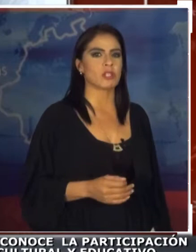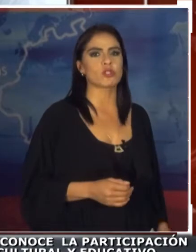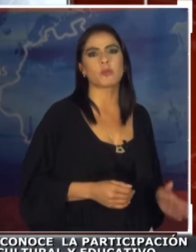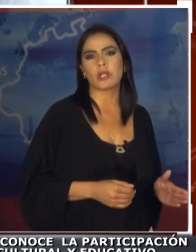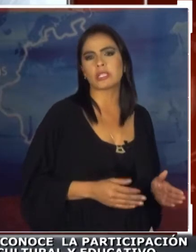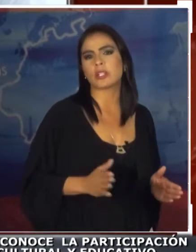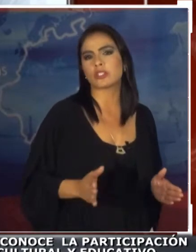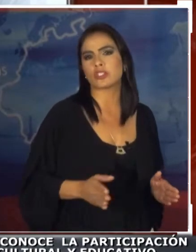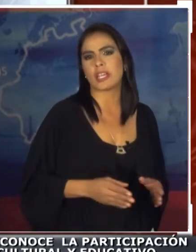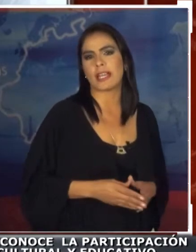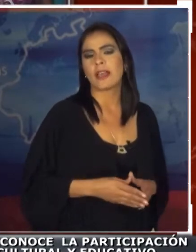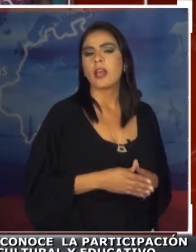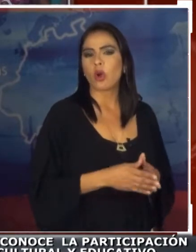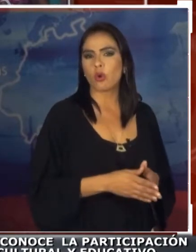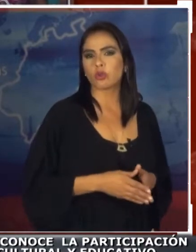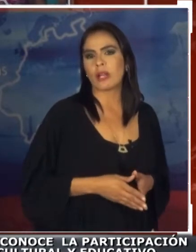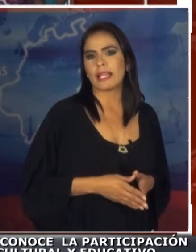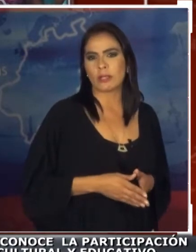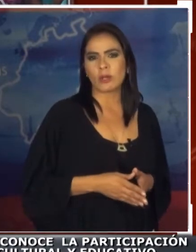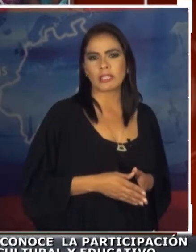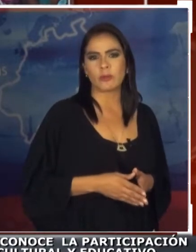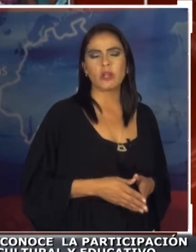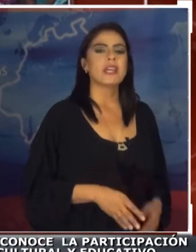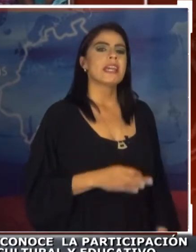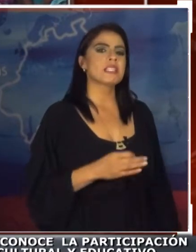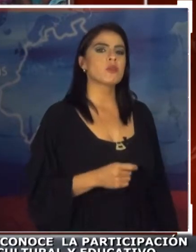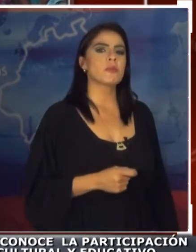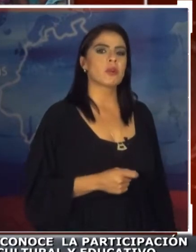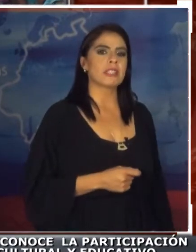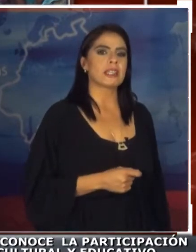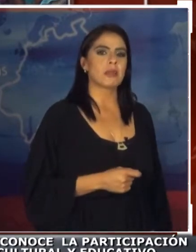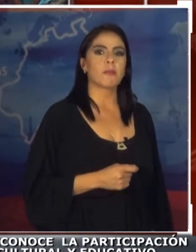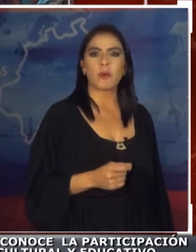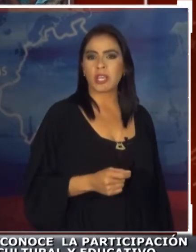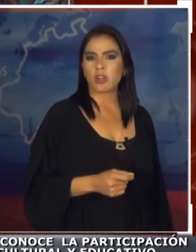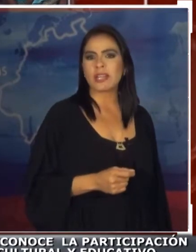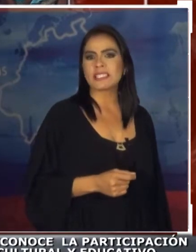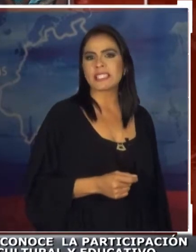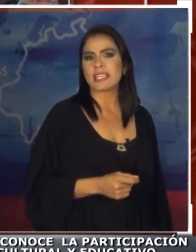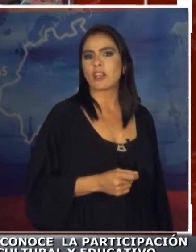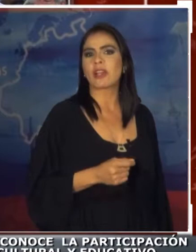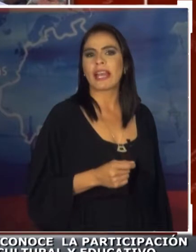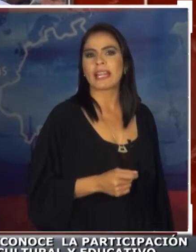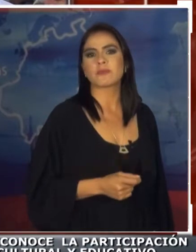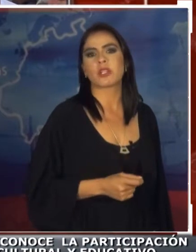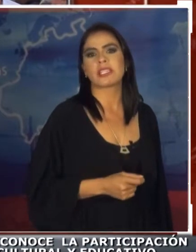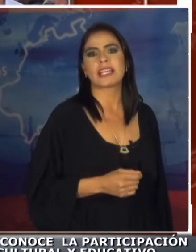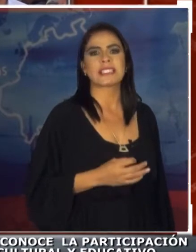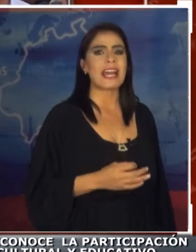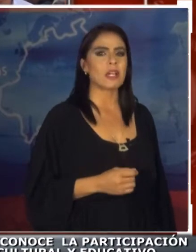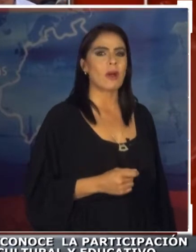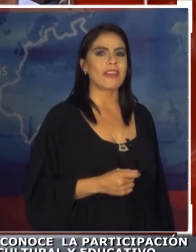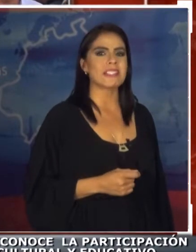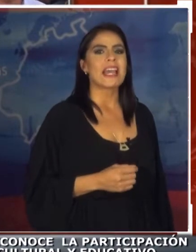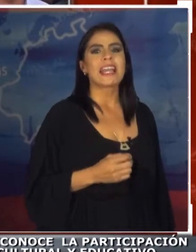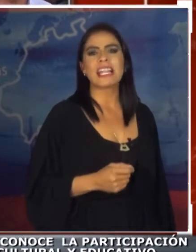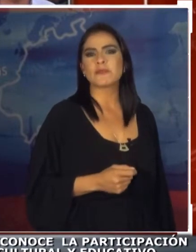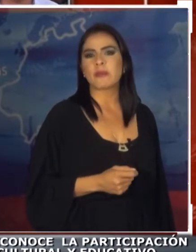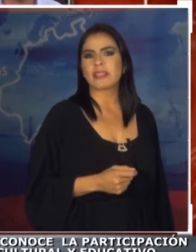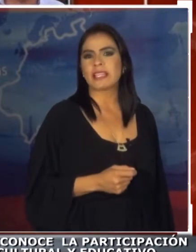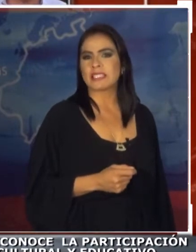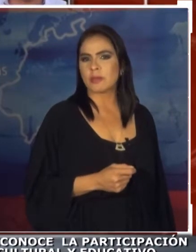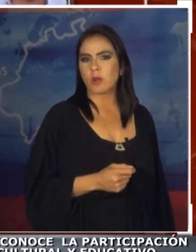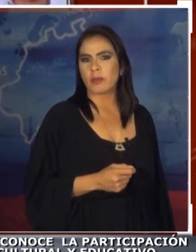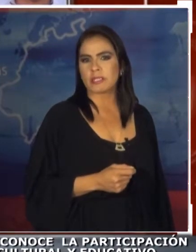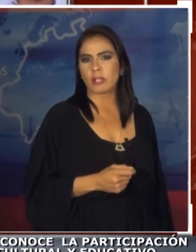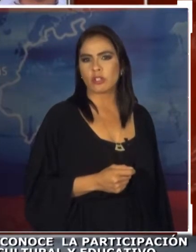en los ámbitos político social cultural y educativo es muy importante por ello es necesario crear las políticas adecuadas que